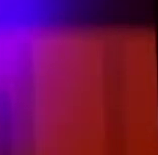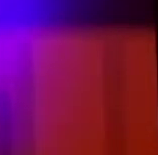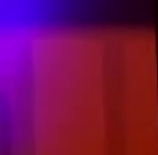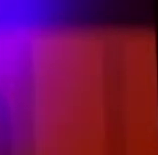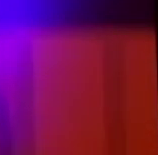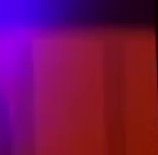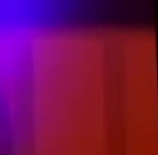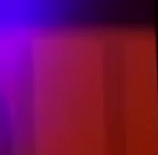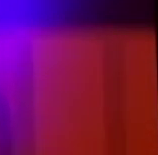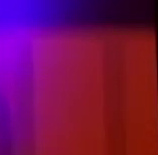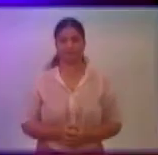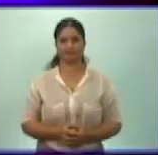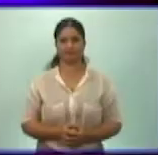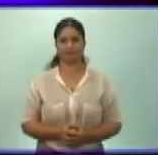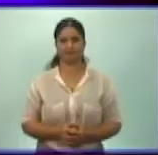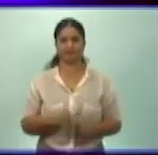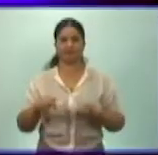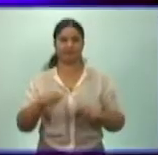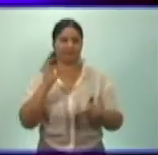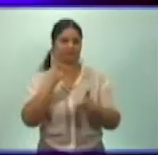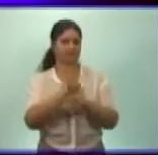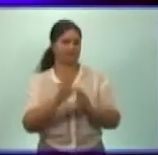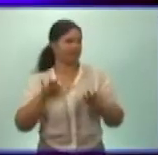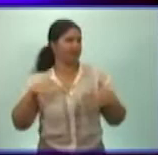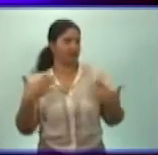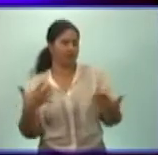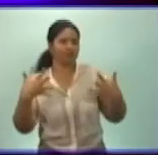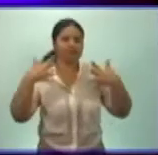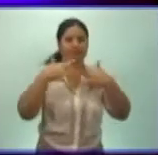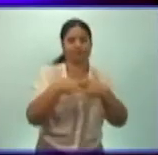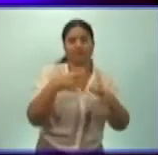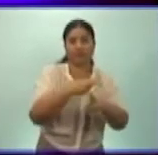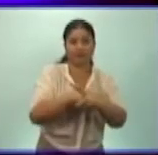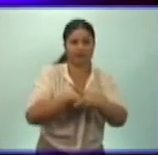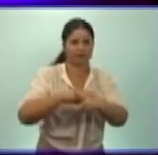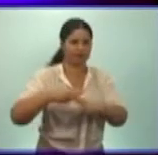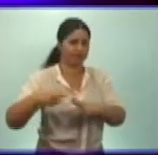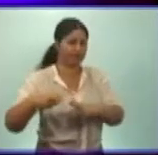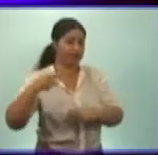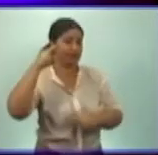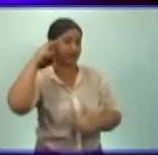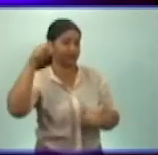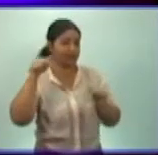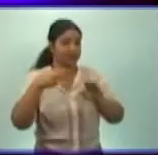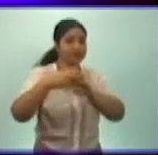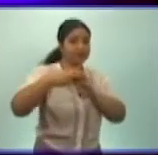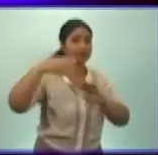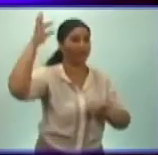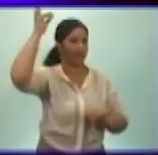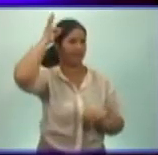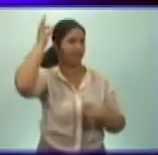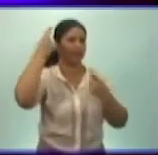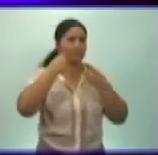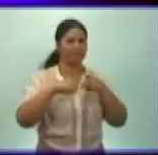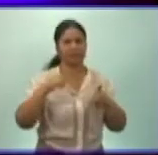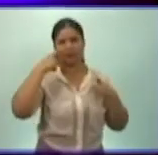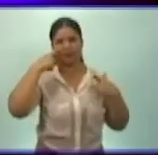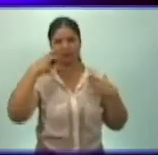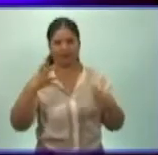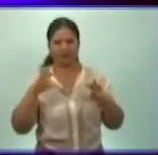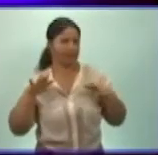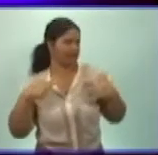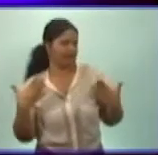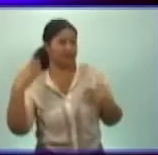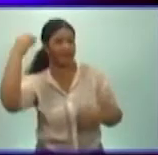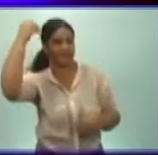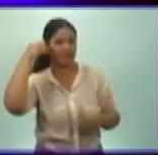Comencemos hablando por la parte histórica, como siempre les digo. No se concibe una obra literaria sin antes no analizar el contexto